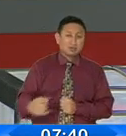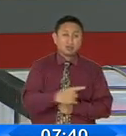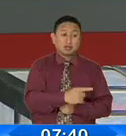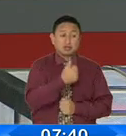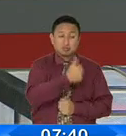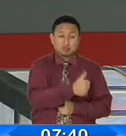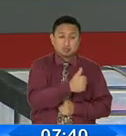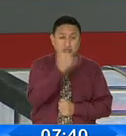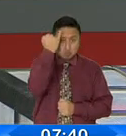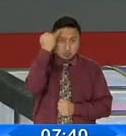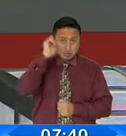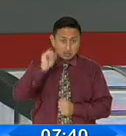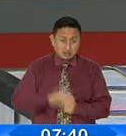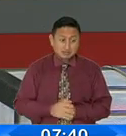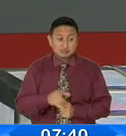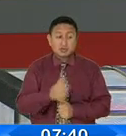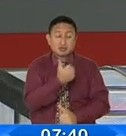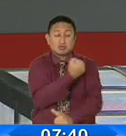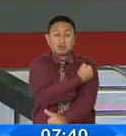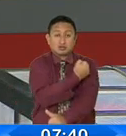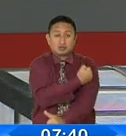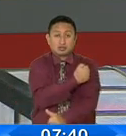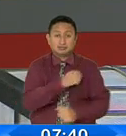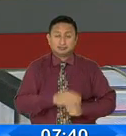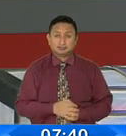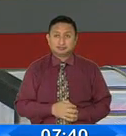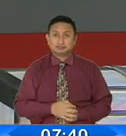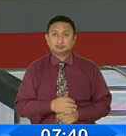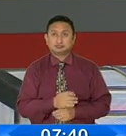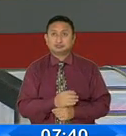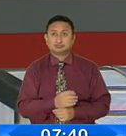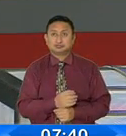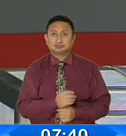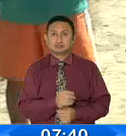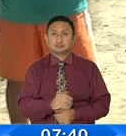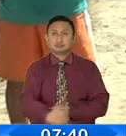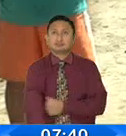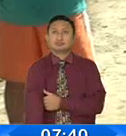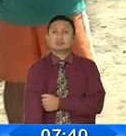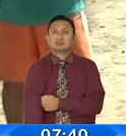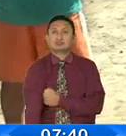creado en torno a la vacuna y sus reacciones.